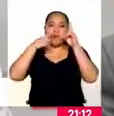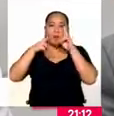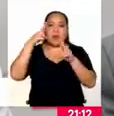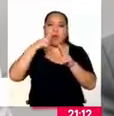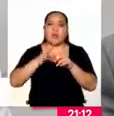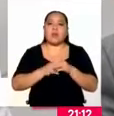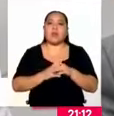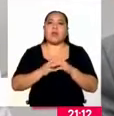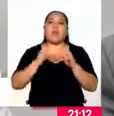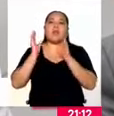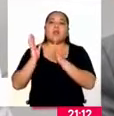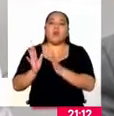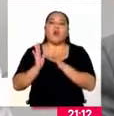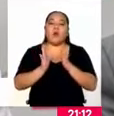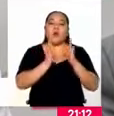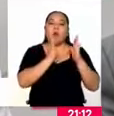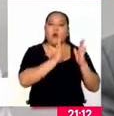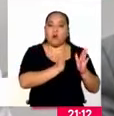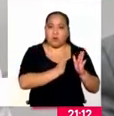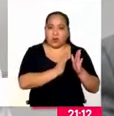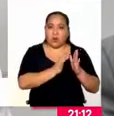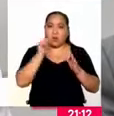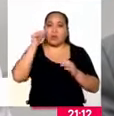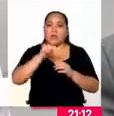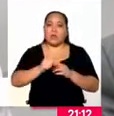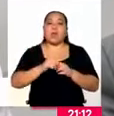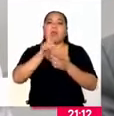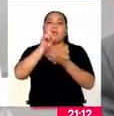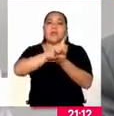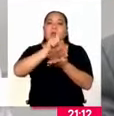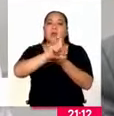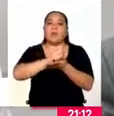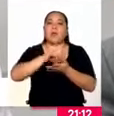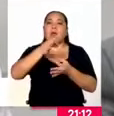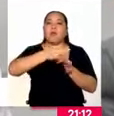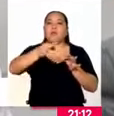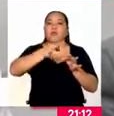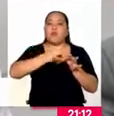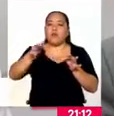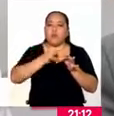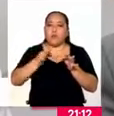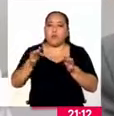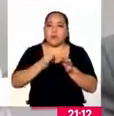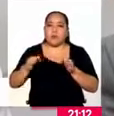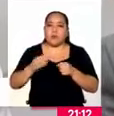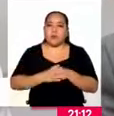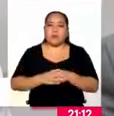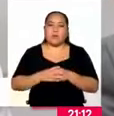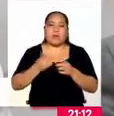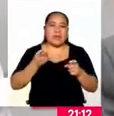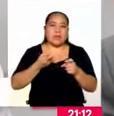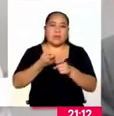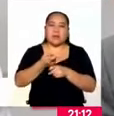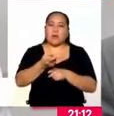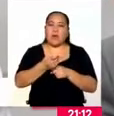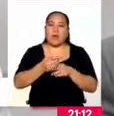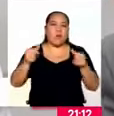mantenimiento del orden público en Lima y provincias, que ha sido afectada por estas protestas